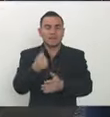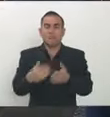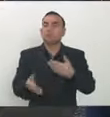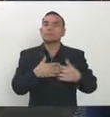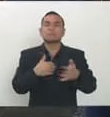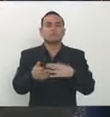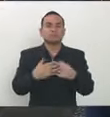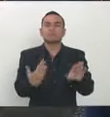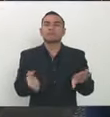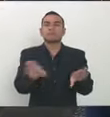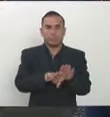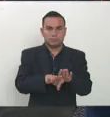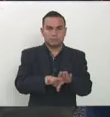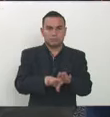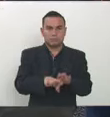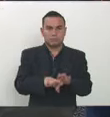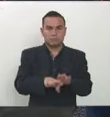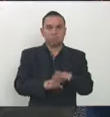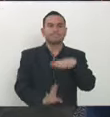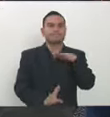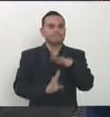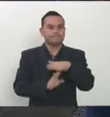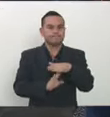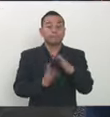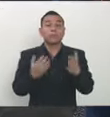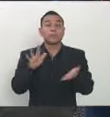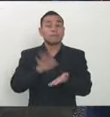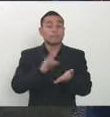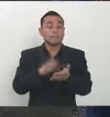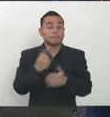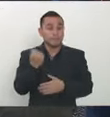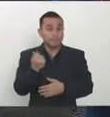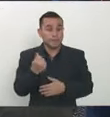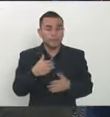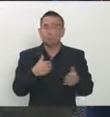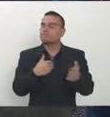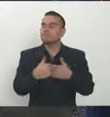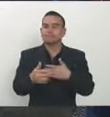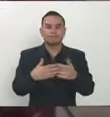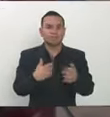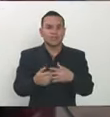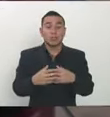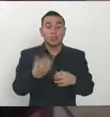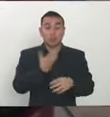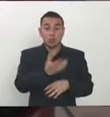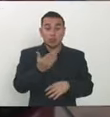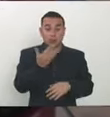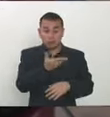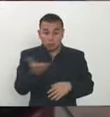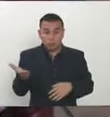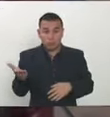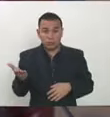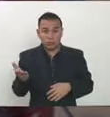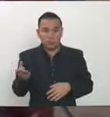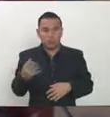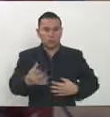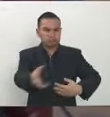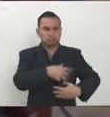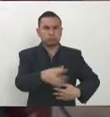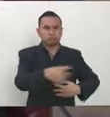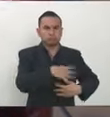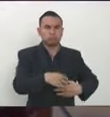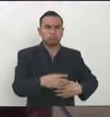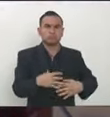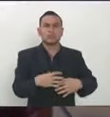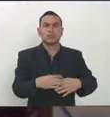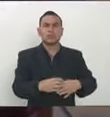supermercado, puede ser un pequeño puesto, puede ser una farmacia. Va a ser decomisado todo el producto que tengan en sobreprecio